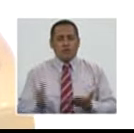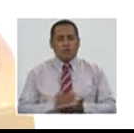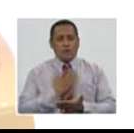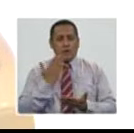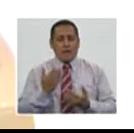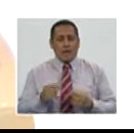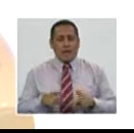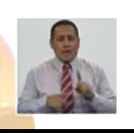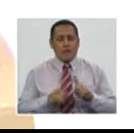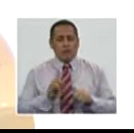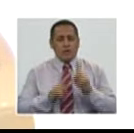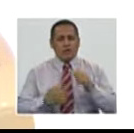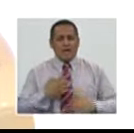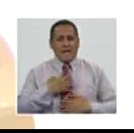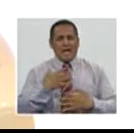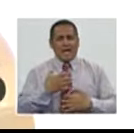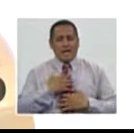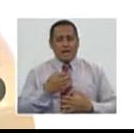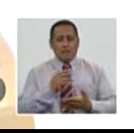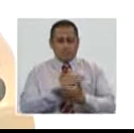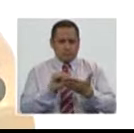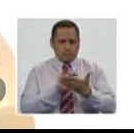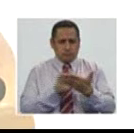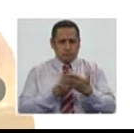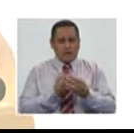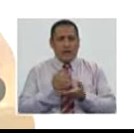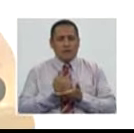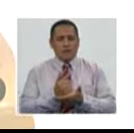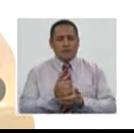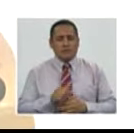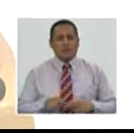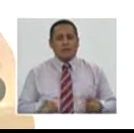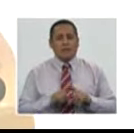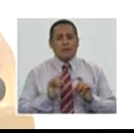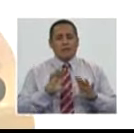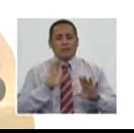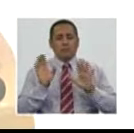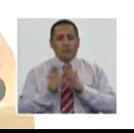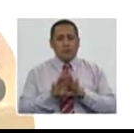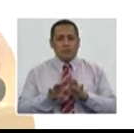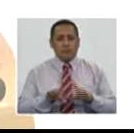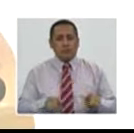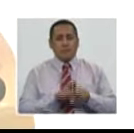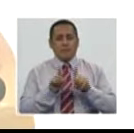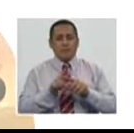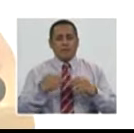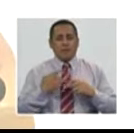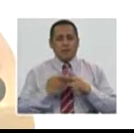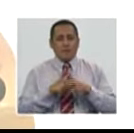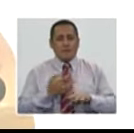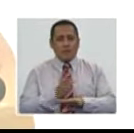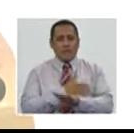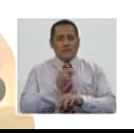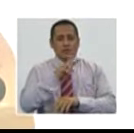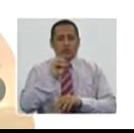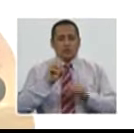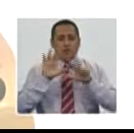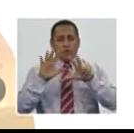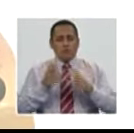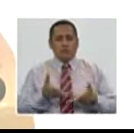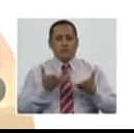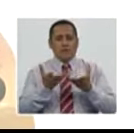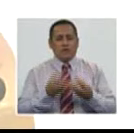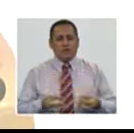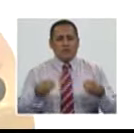estas instituciones que te nombraba y quejas también este tal vez desde hemos empezado desde 2008